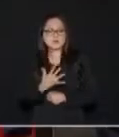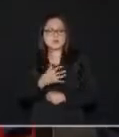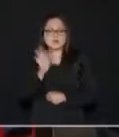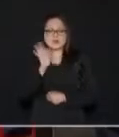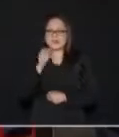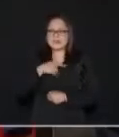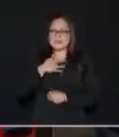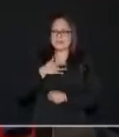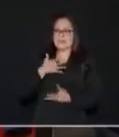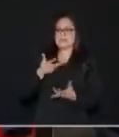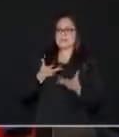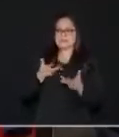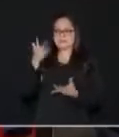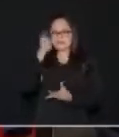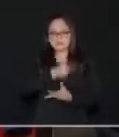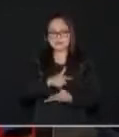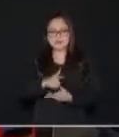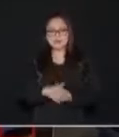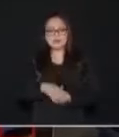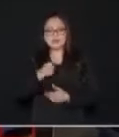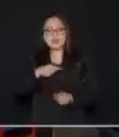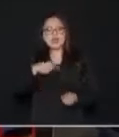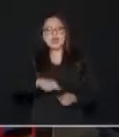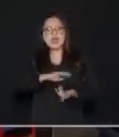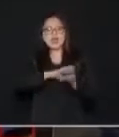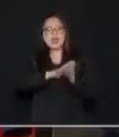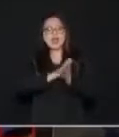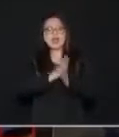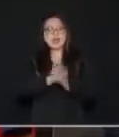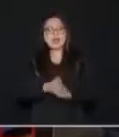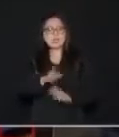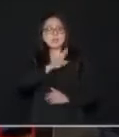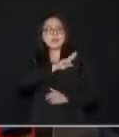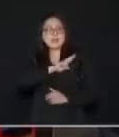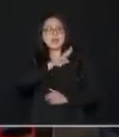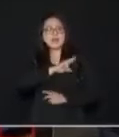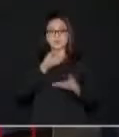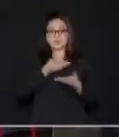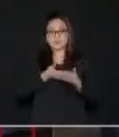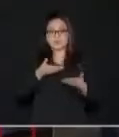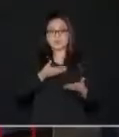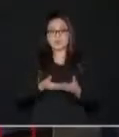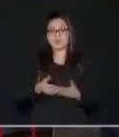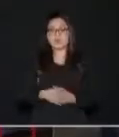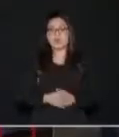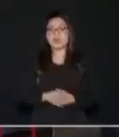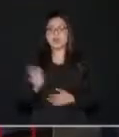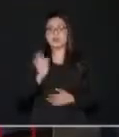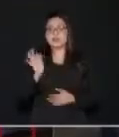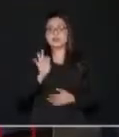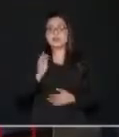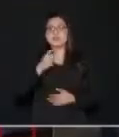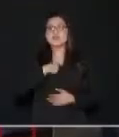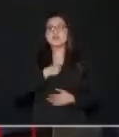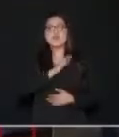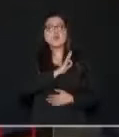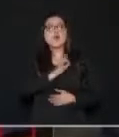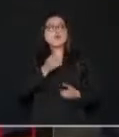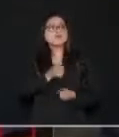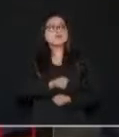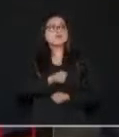privatización ha sido en méxico sinónimo de corrupción si me piden que exprese